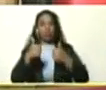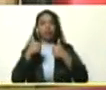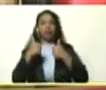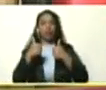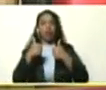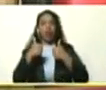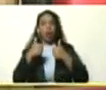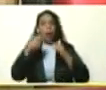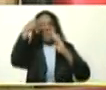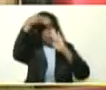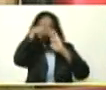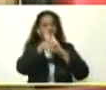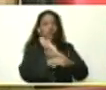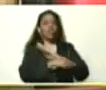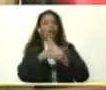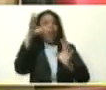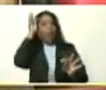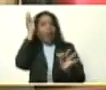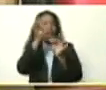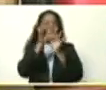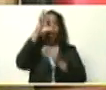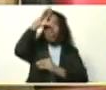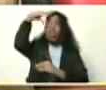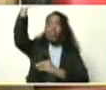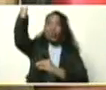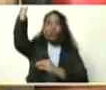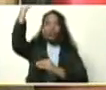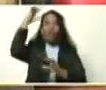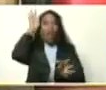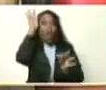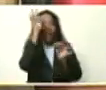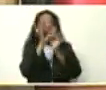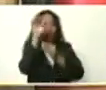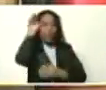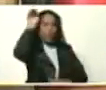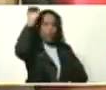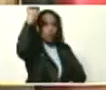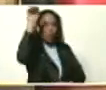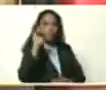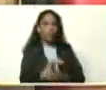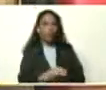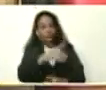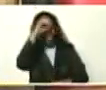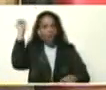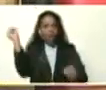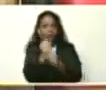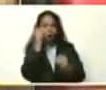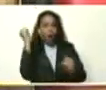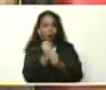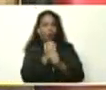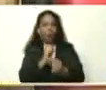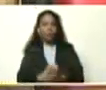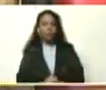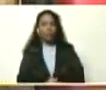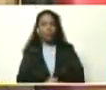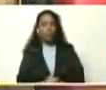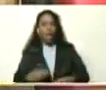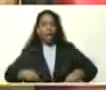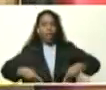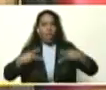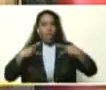profunda, de la fe en Dios, de la fe en el futuro, del trabajo y de la